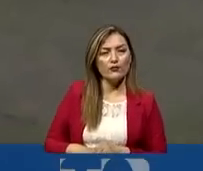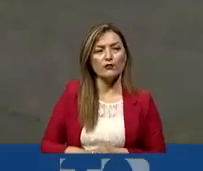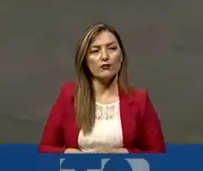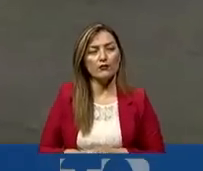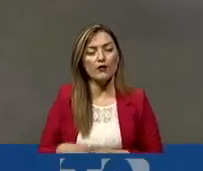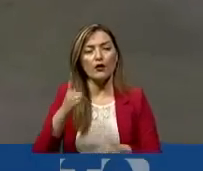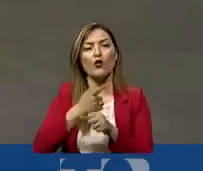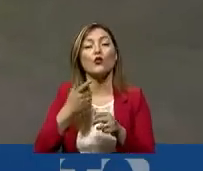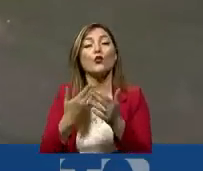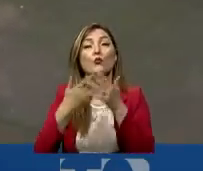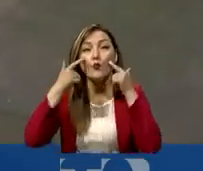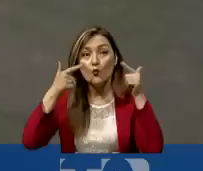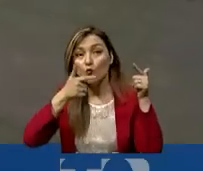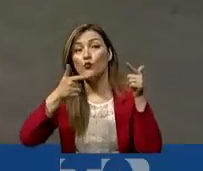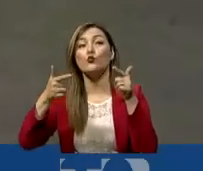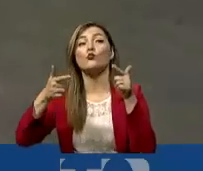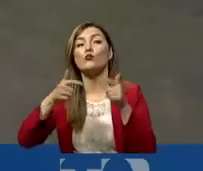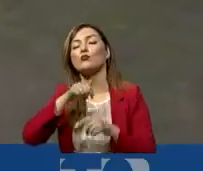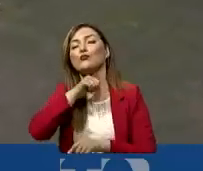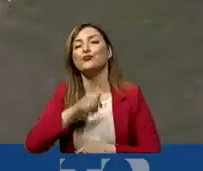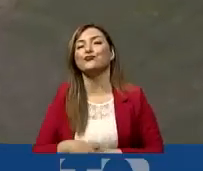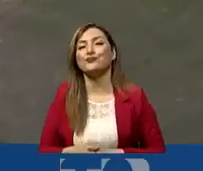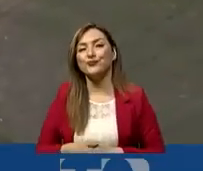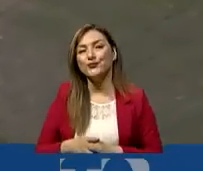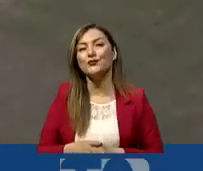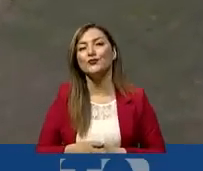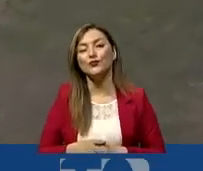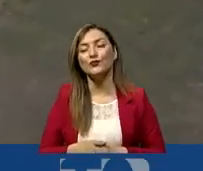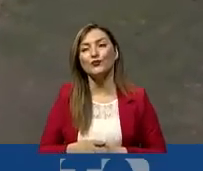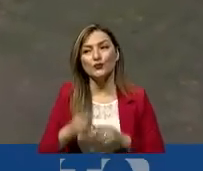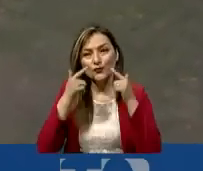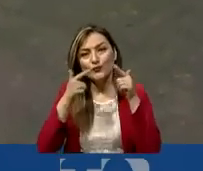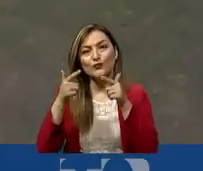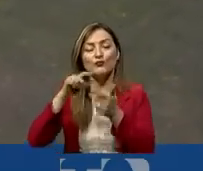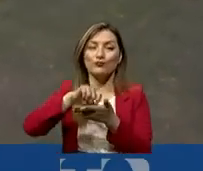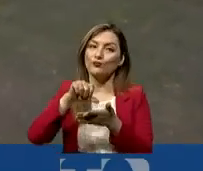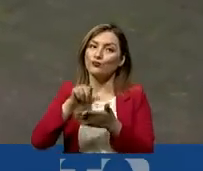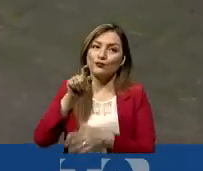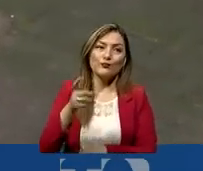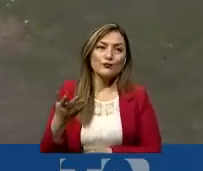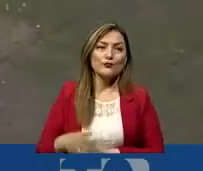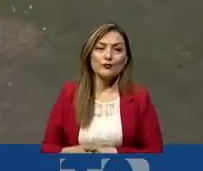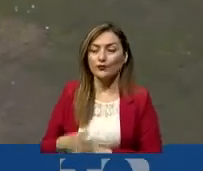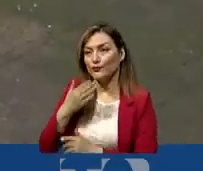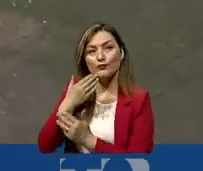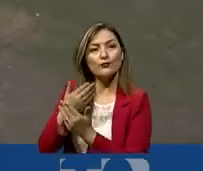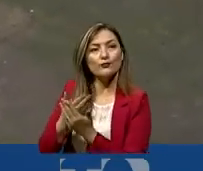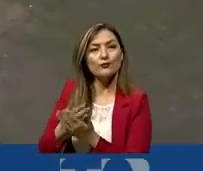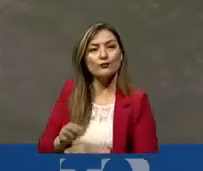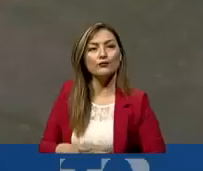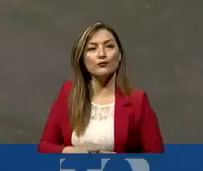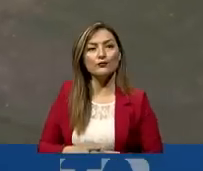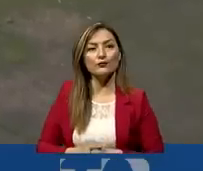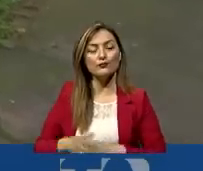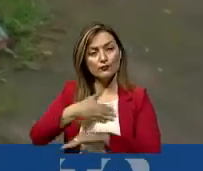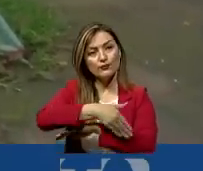para vigilar la delincuencia, que hagan rondas en toda la ciudad. Muchísimas gracias, Fran. Cabe recalcar que en esta calle